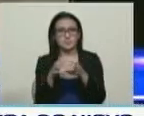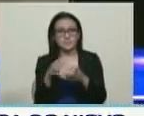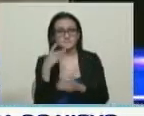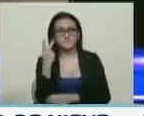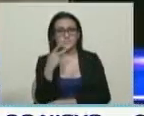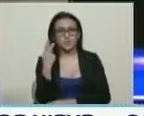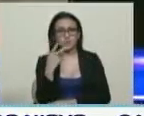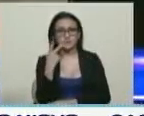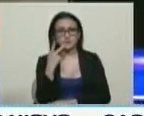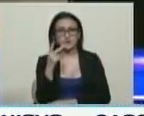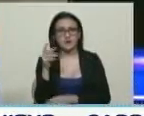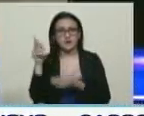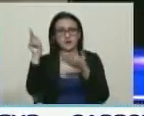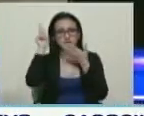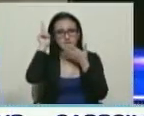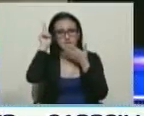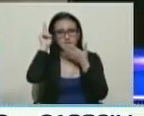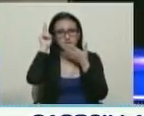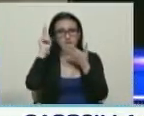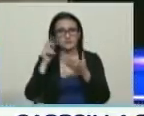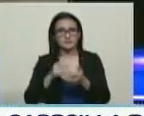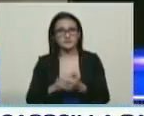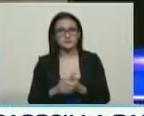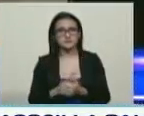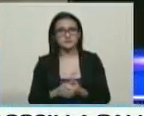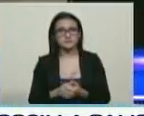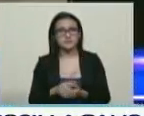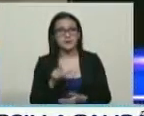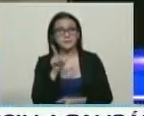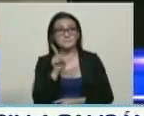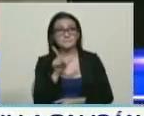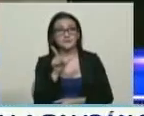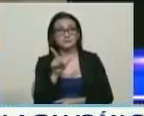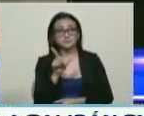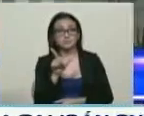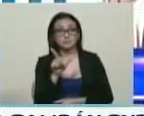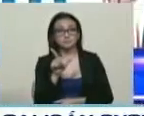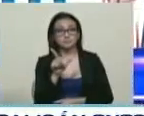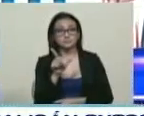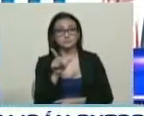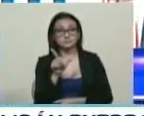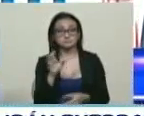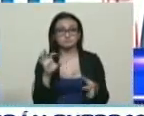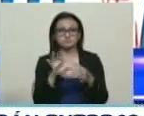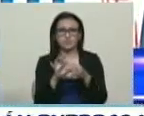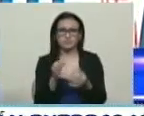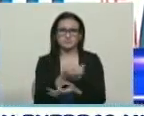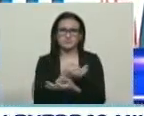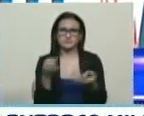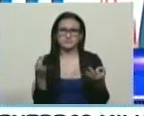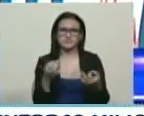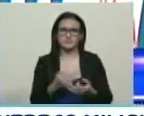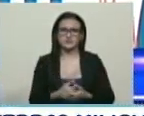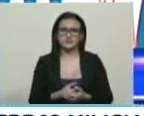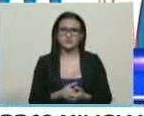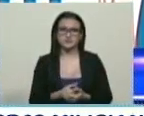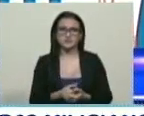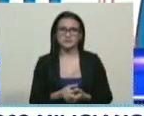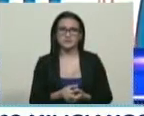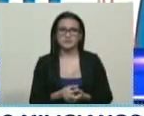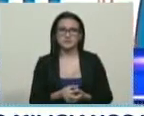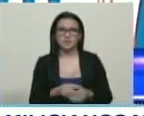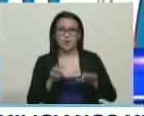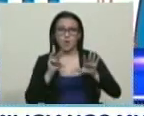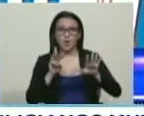políticas indígenas. En el caso del Partido Socialista Unido de Venezuela, bueno, una alianza perfecta con sus